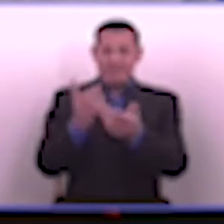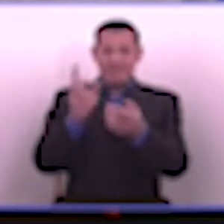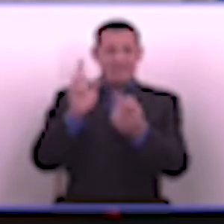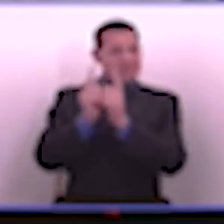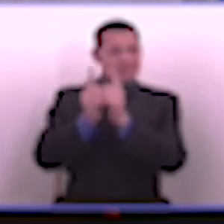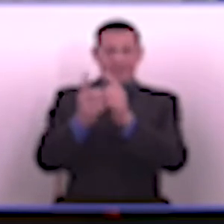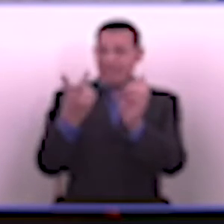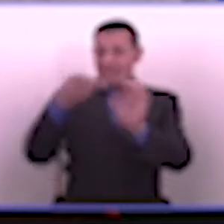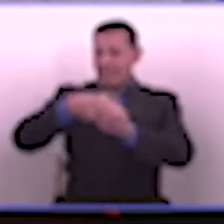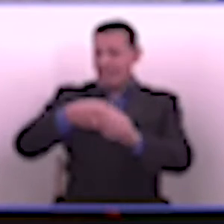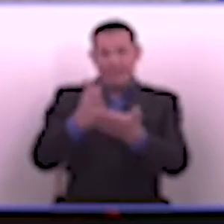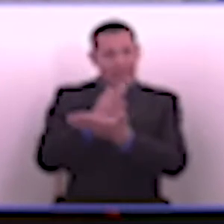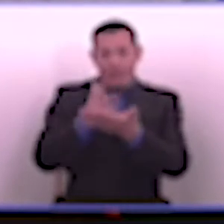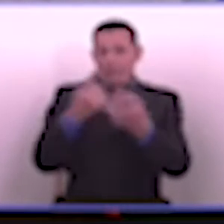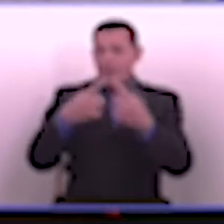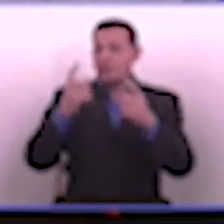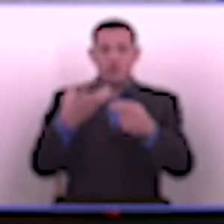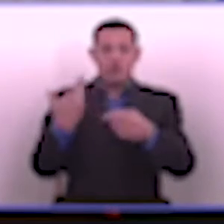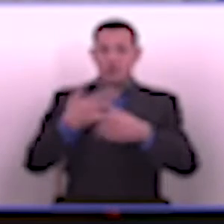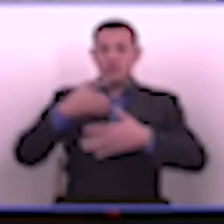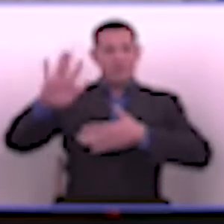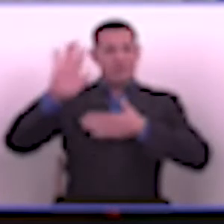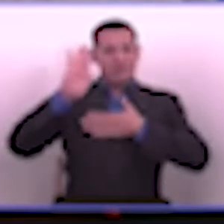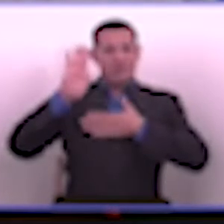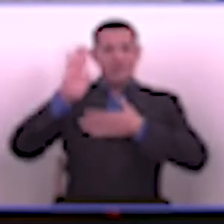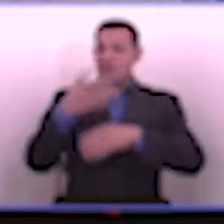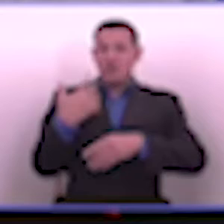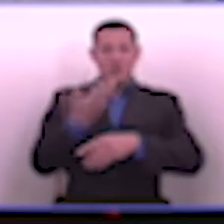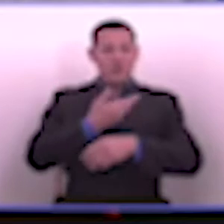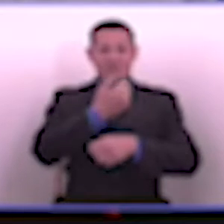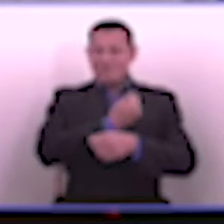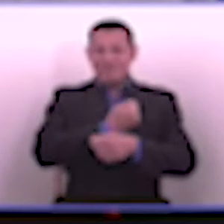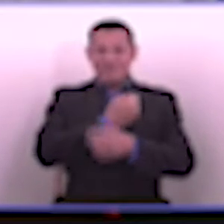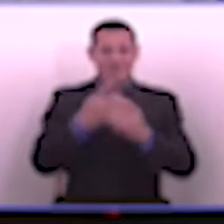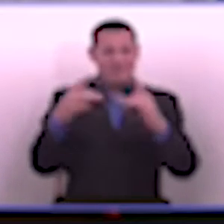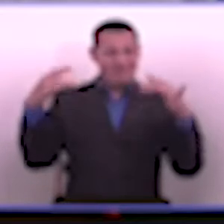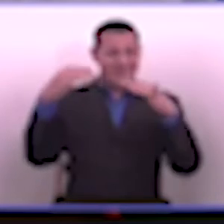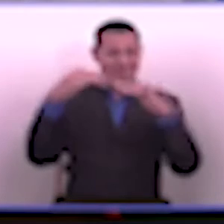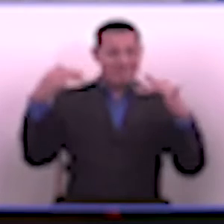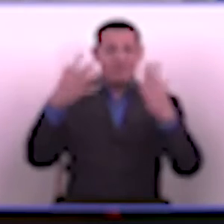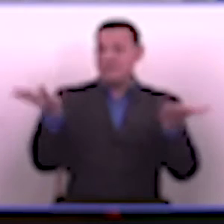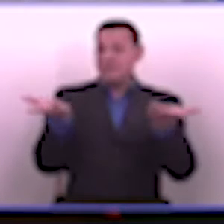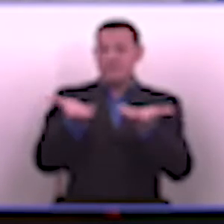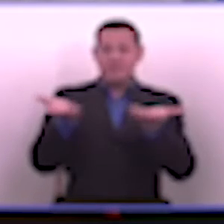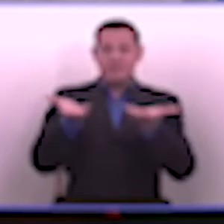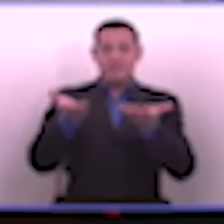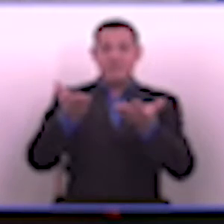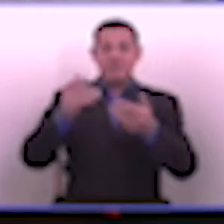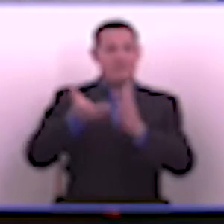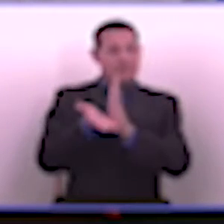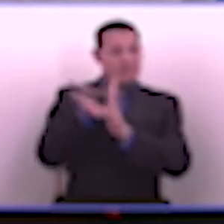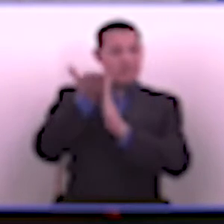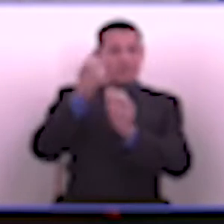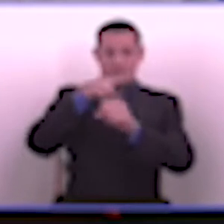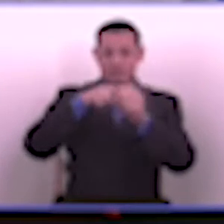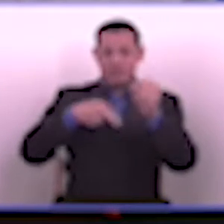pero si estamos absorbiendo los daños colaterales que esta guerra hace en el alza de